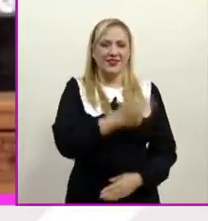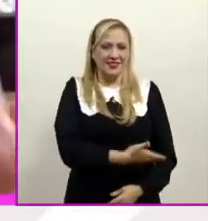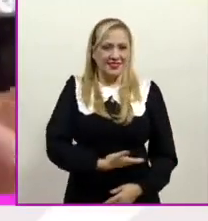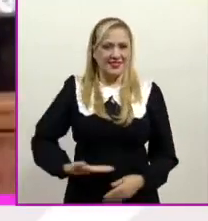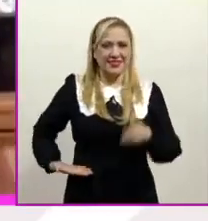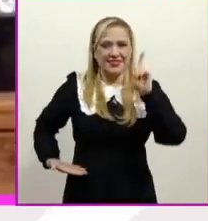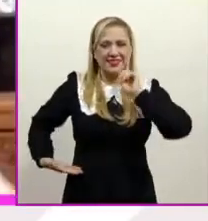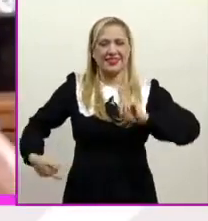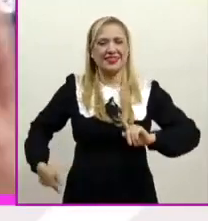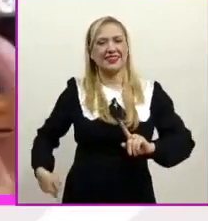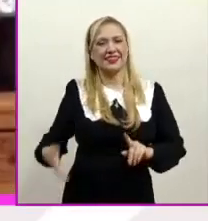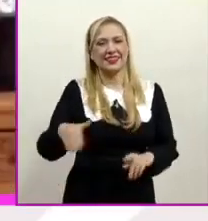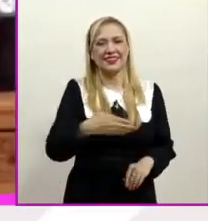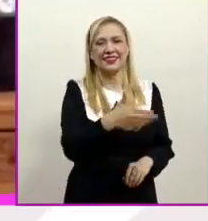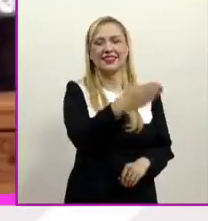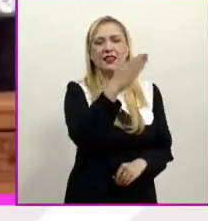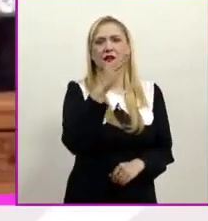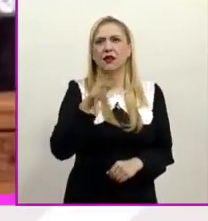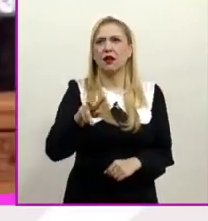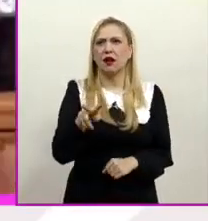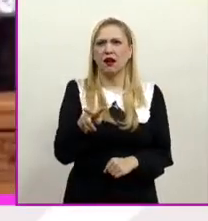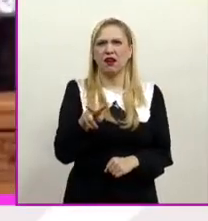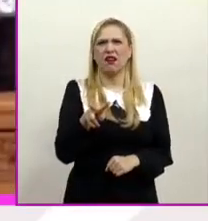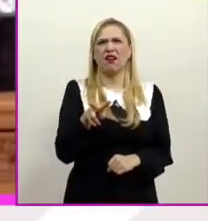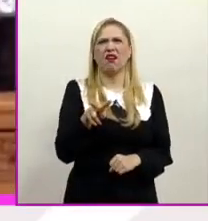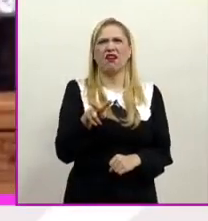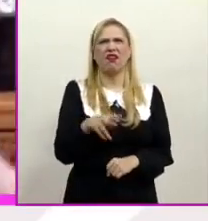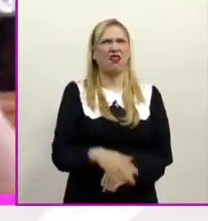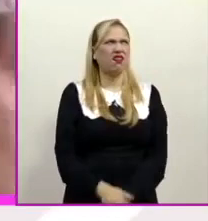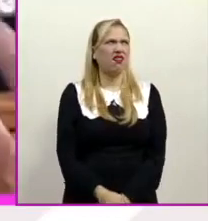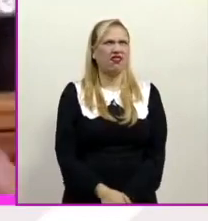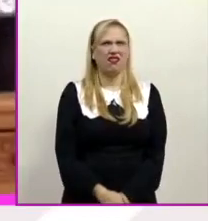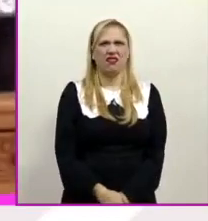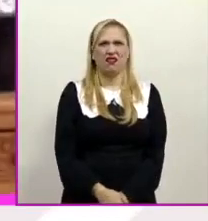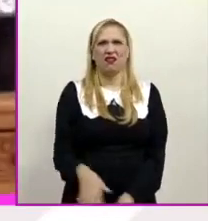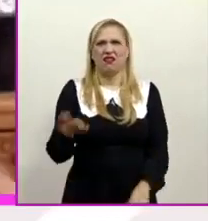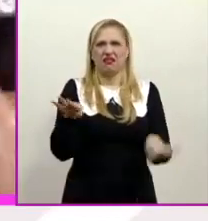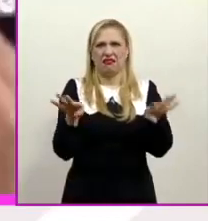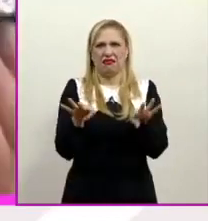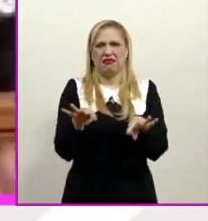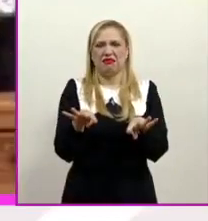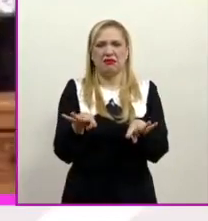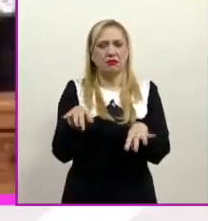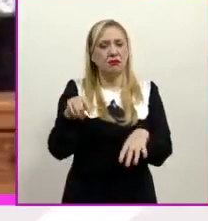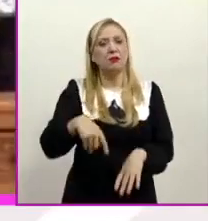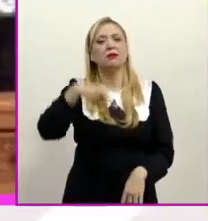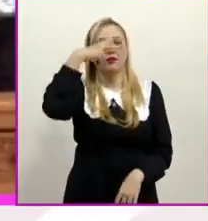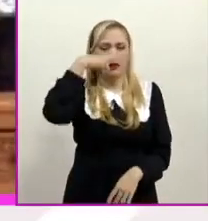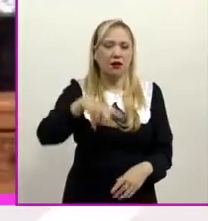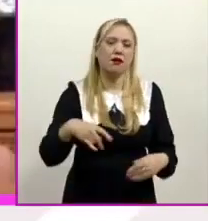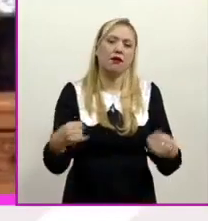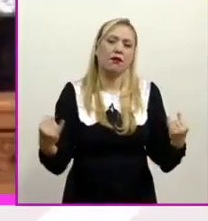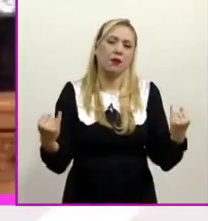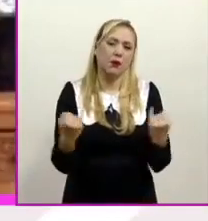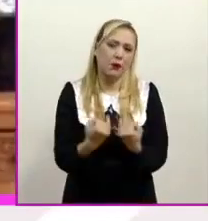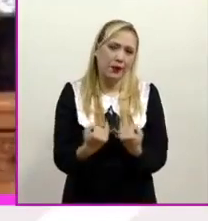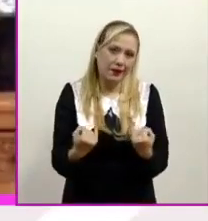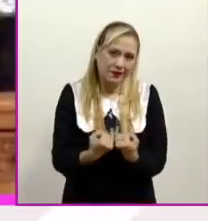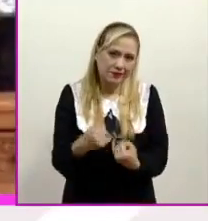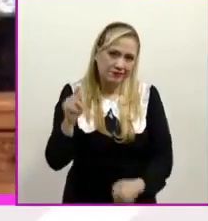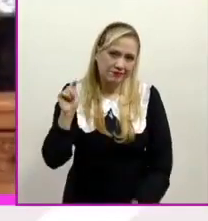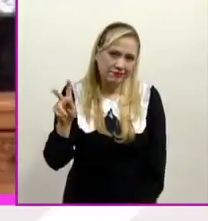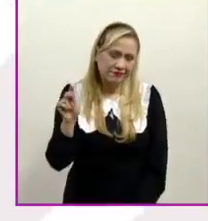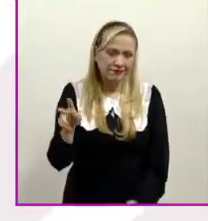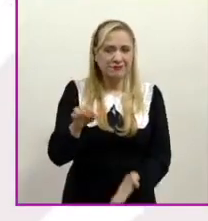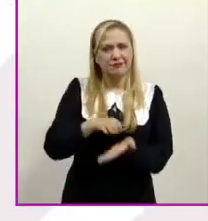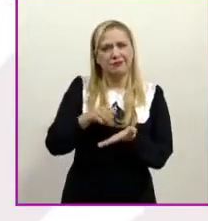que haya además estos embates racistas, ¿no? Y bueno, sabemos que en la televisión mexicana también hay ejemplos, y pues justo, ¿no,